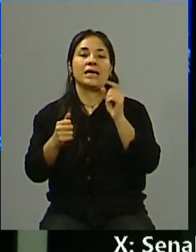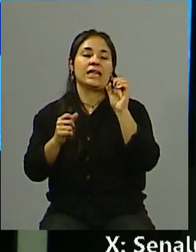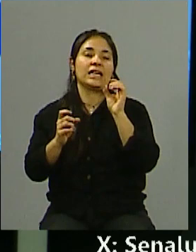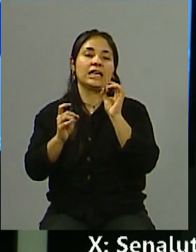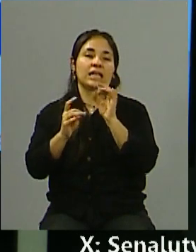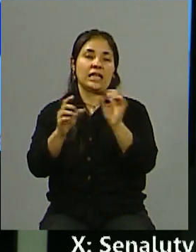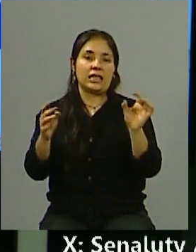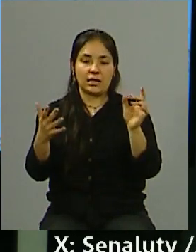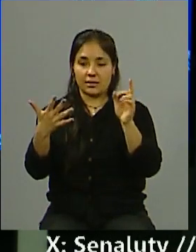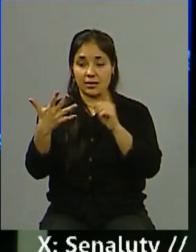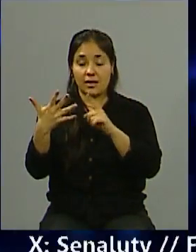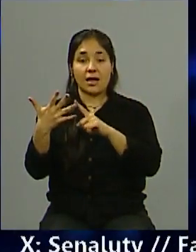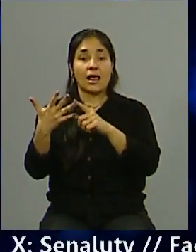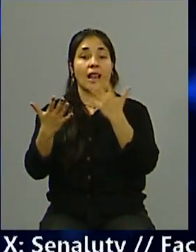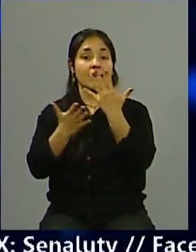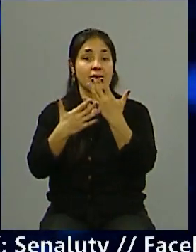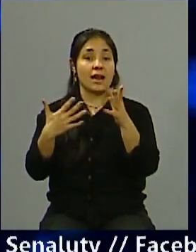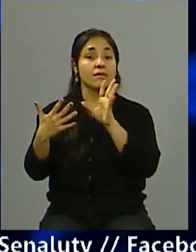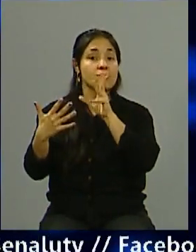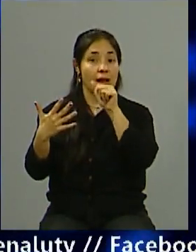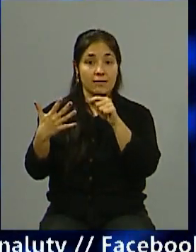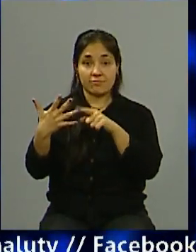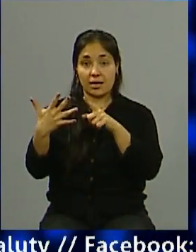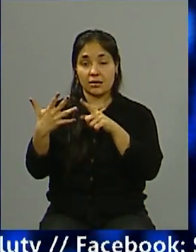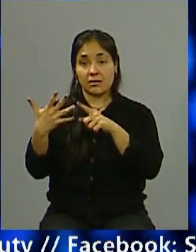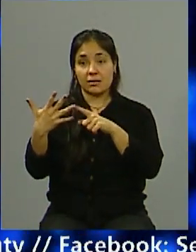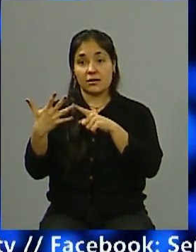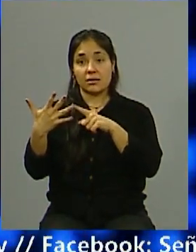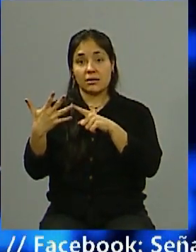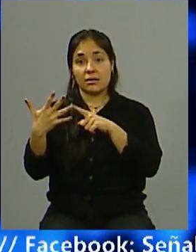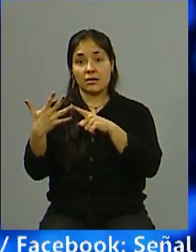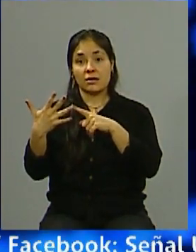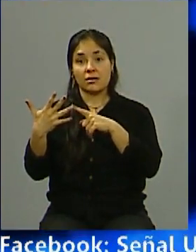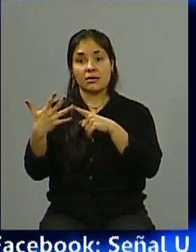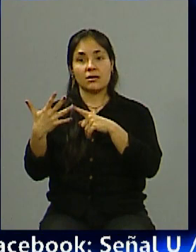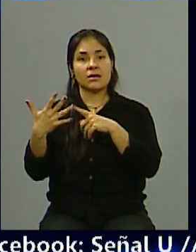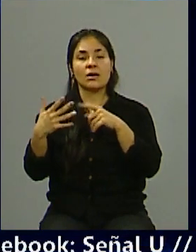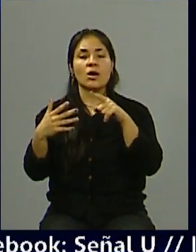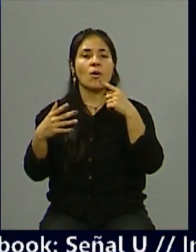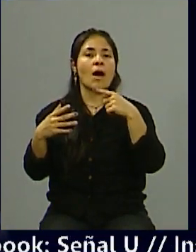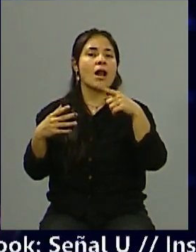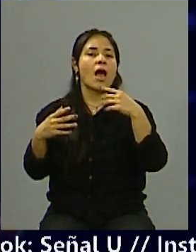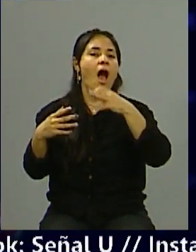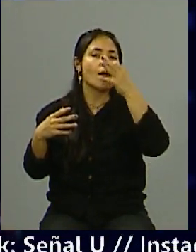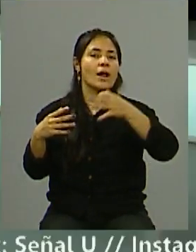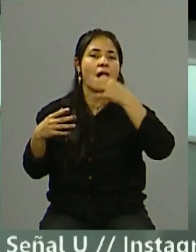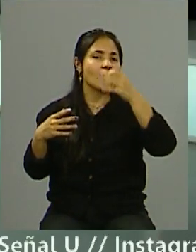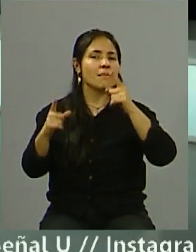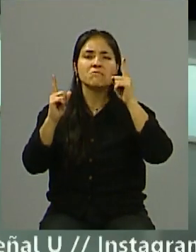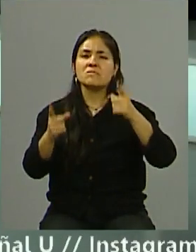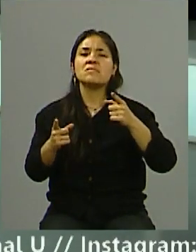que la izquierda sigue dentro, como encorsetada en una narrativa de